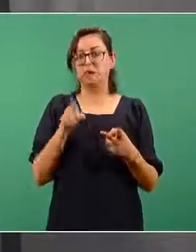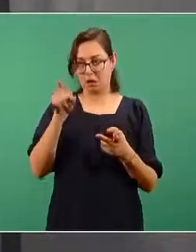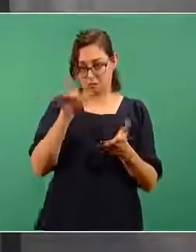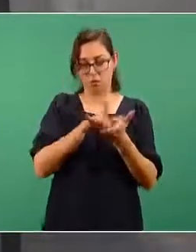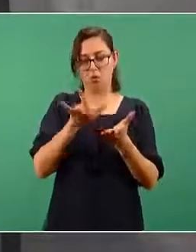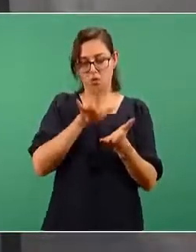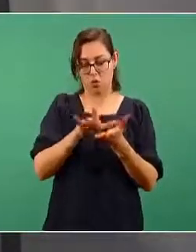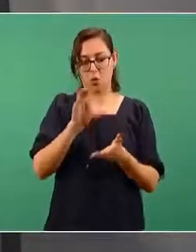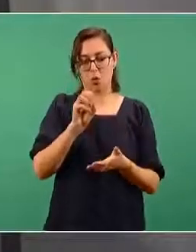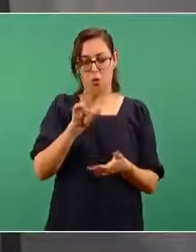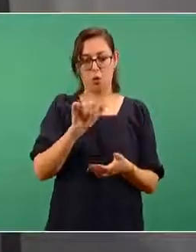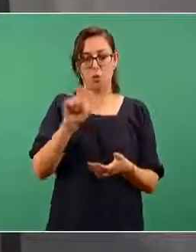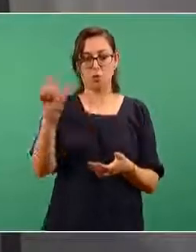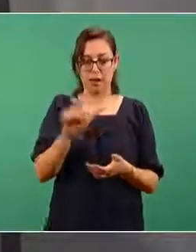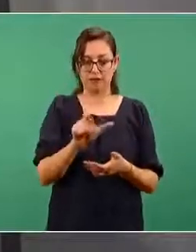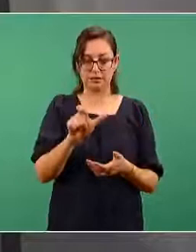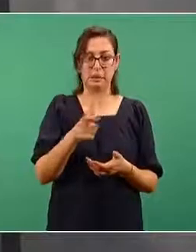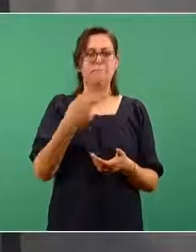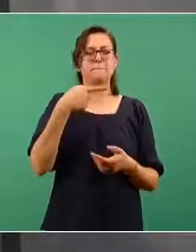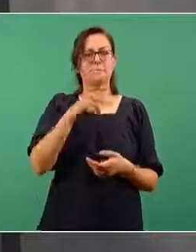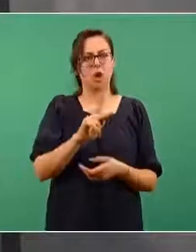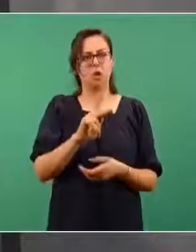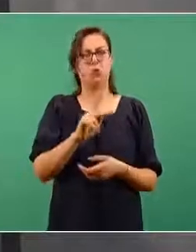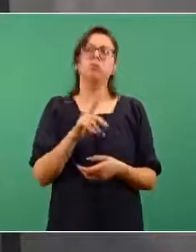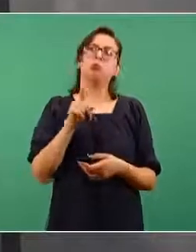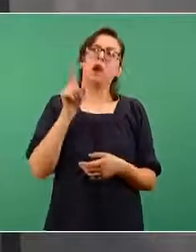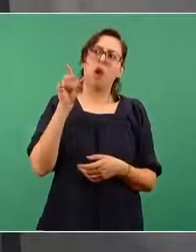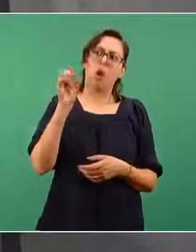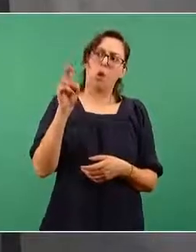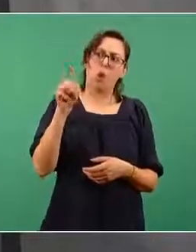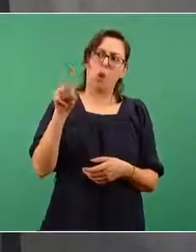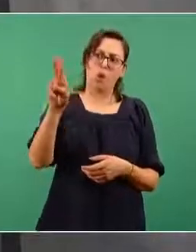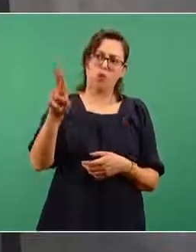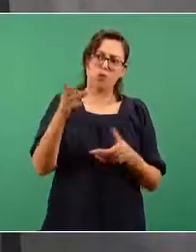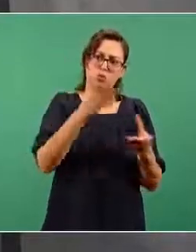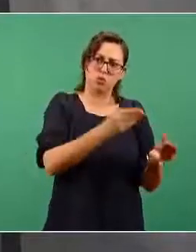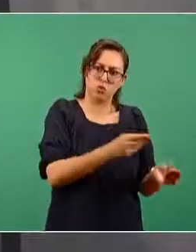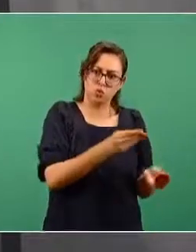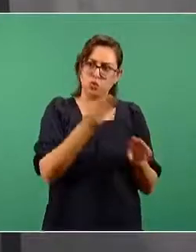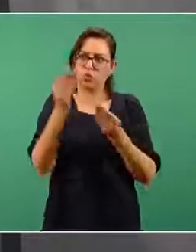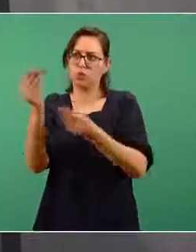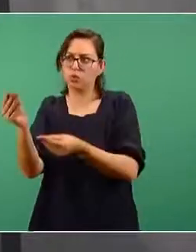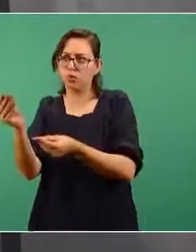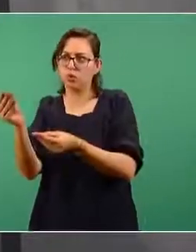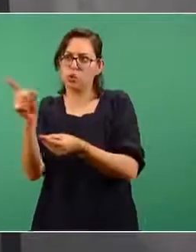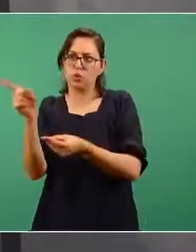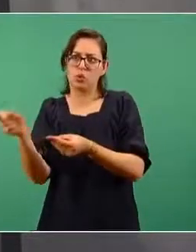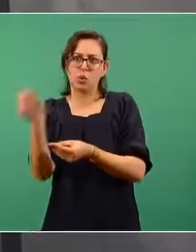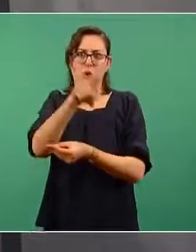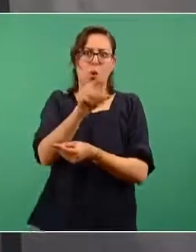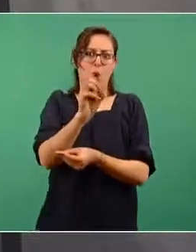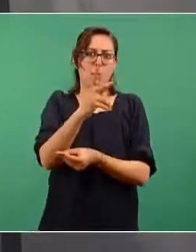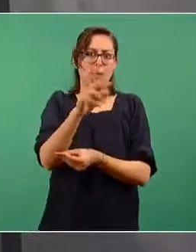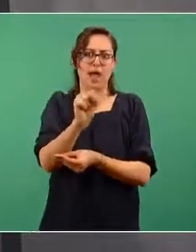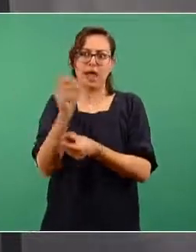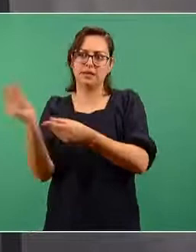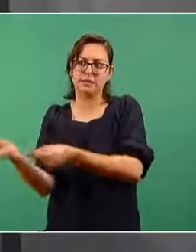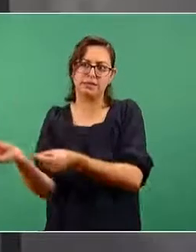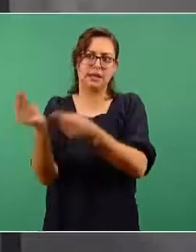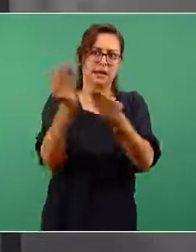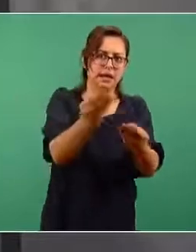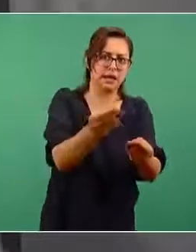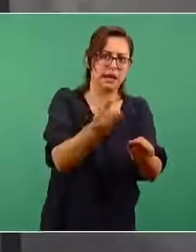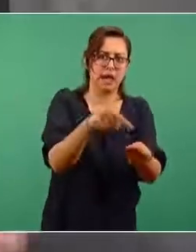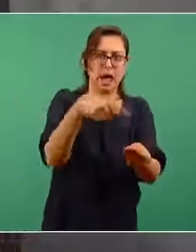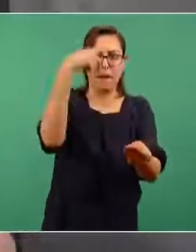COVAX, también podría el propio Astra ser quien se encargue de la logística de distribución de las vacunas hacia